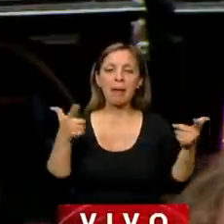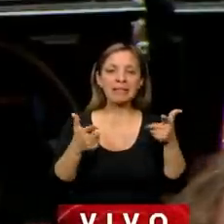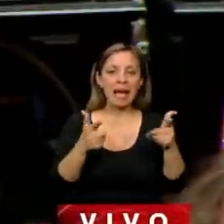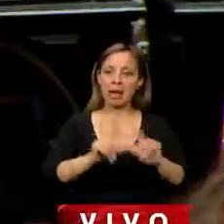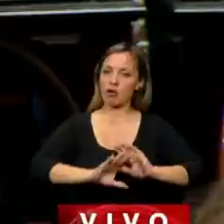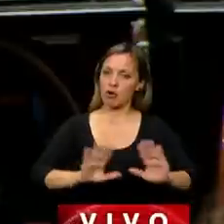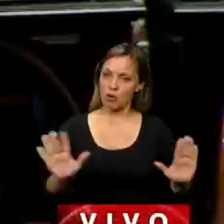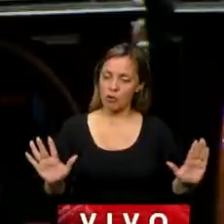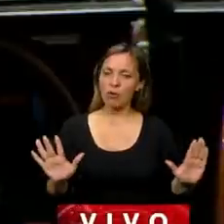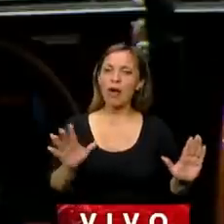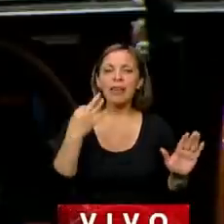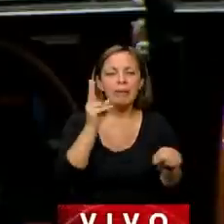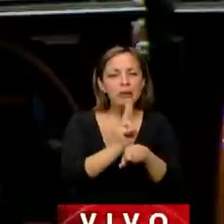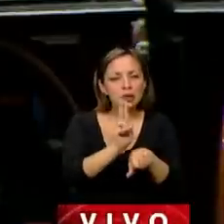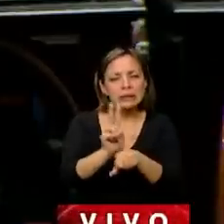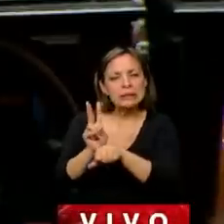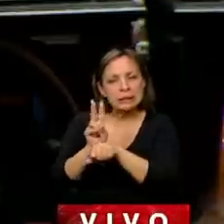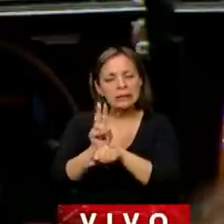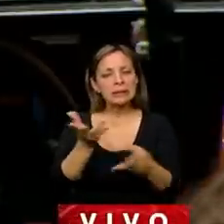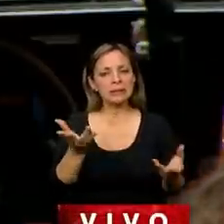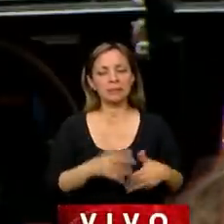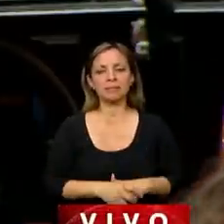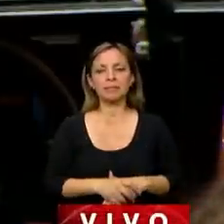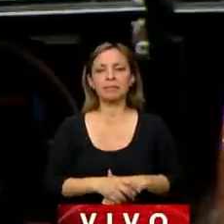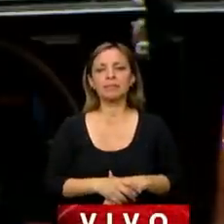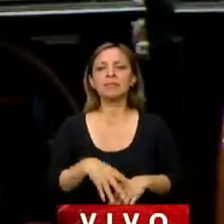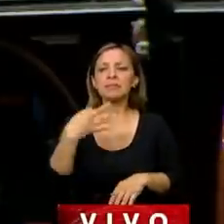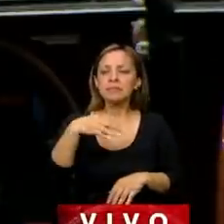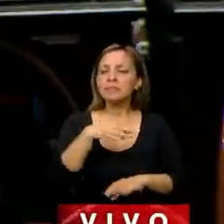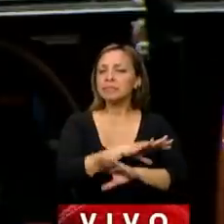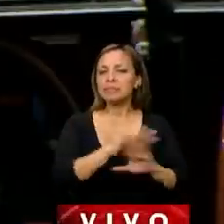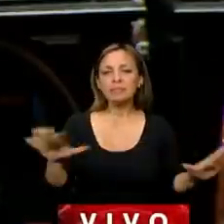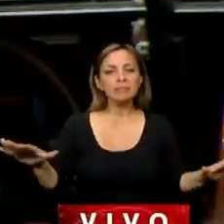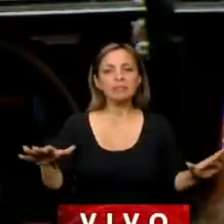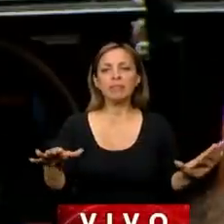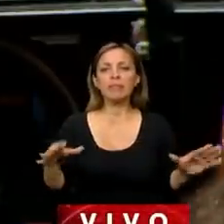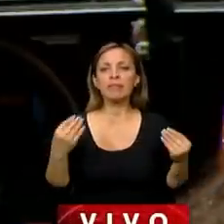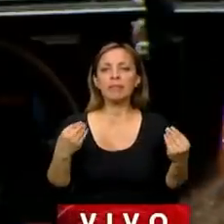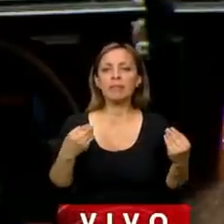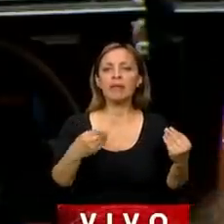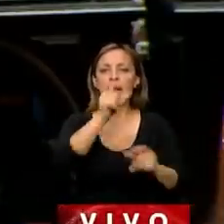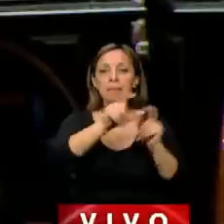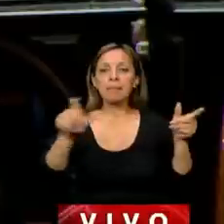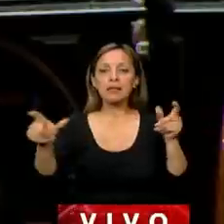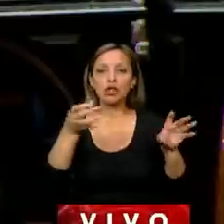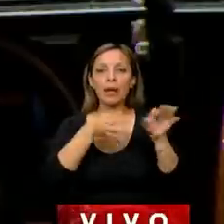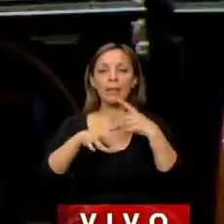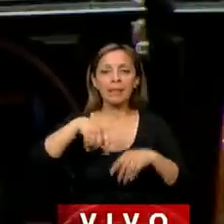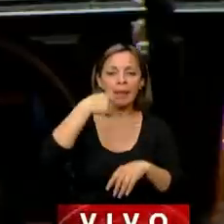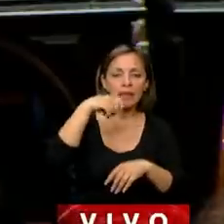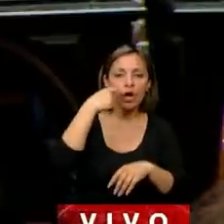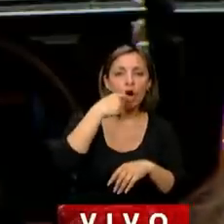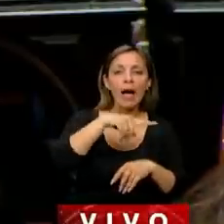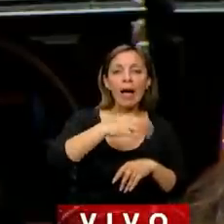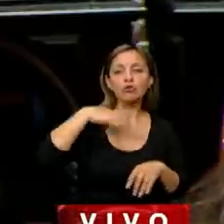prevención, en el cuidado. Tenemos que cortar algo que es evidente y es que el que vende droga gana más plata que el que